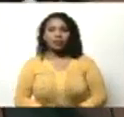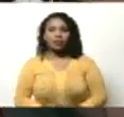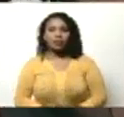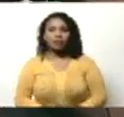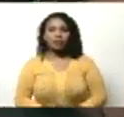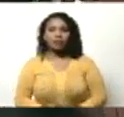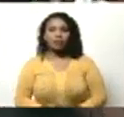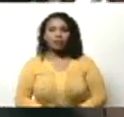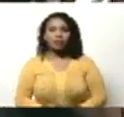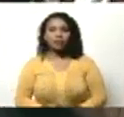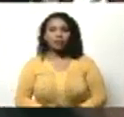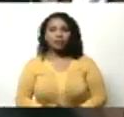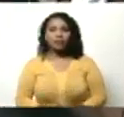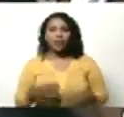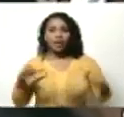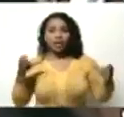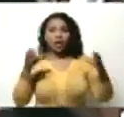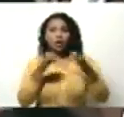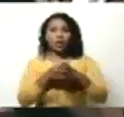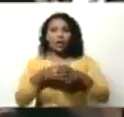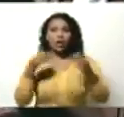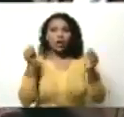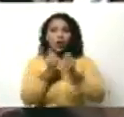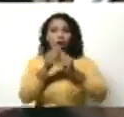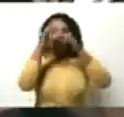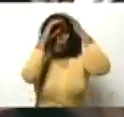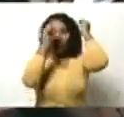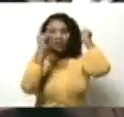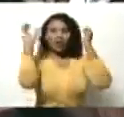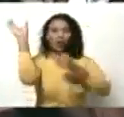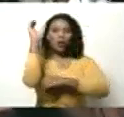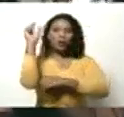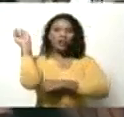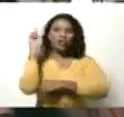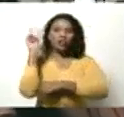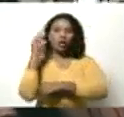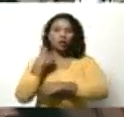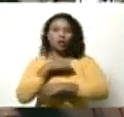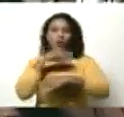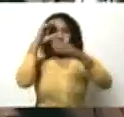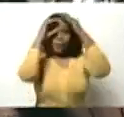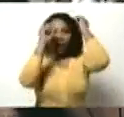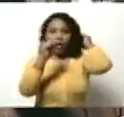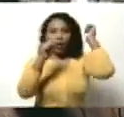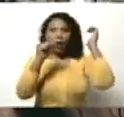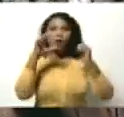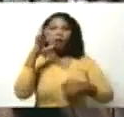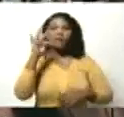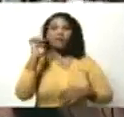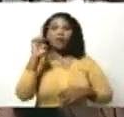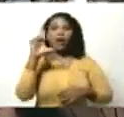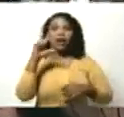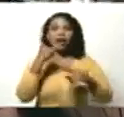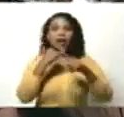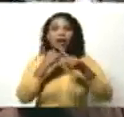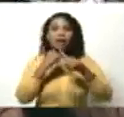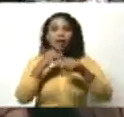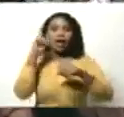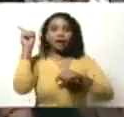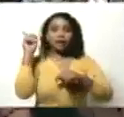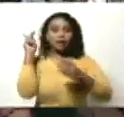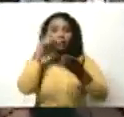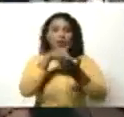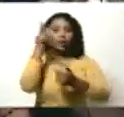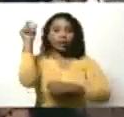De reunirnos con el embajador de Colombia en Venezuela y de que nuestro embajador Félix Plasencia ya esté también allá